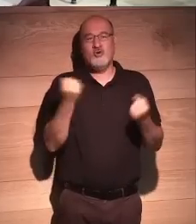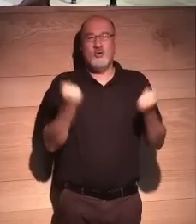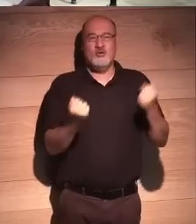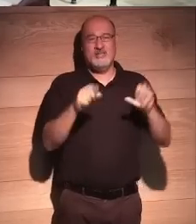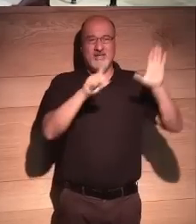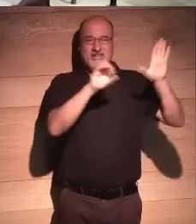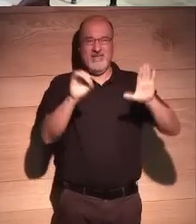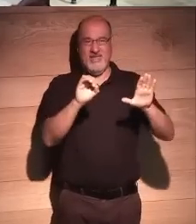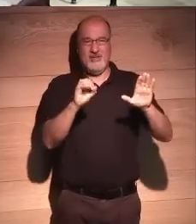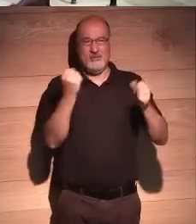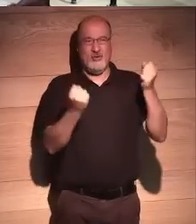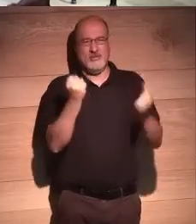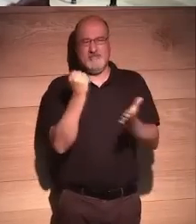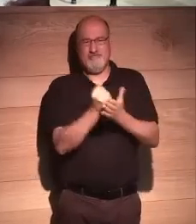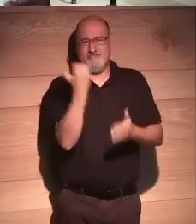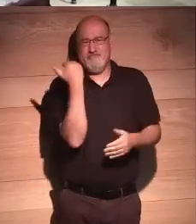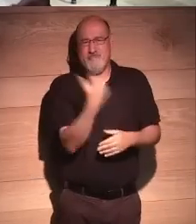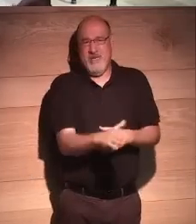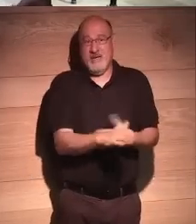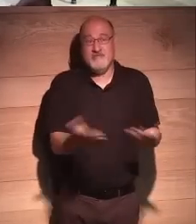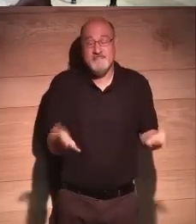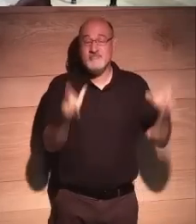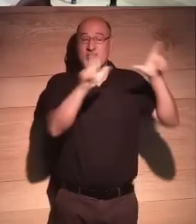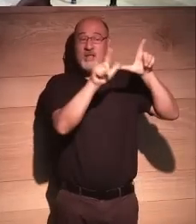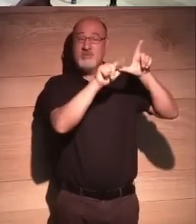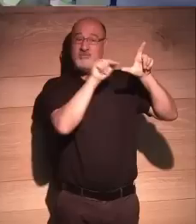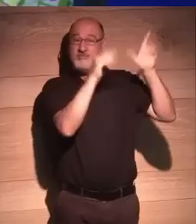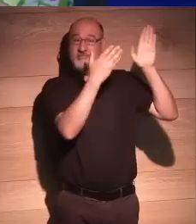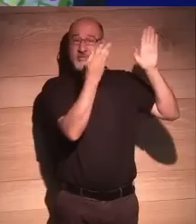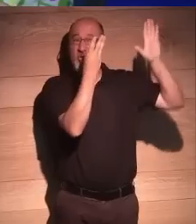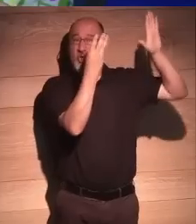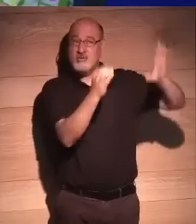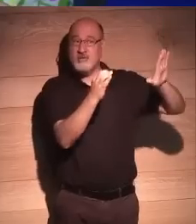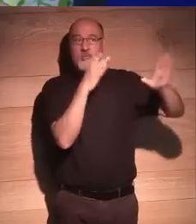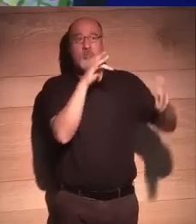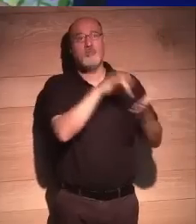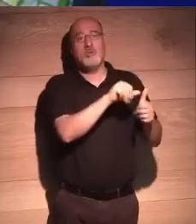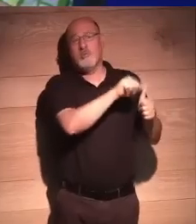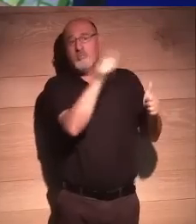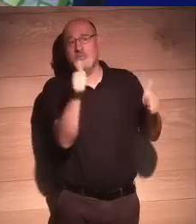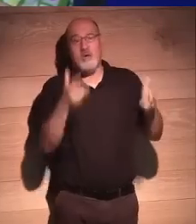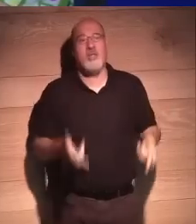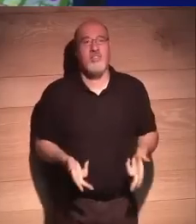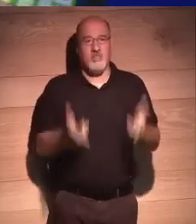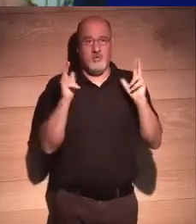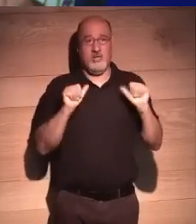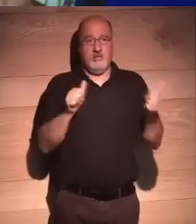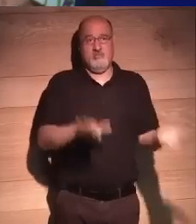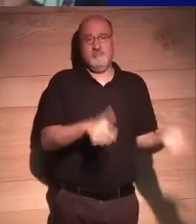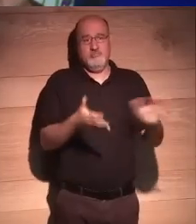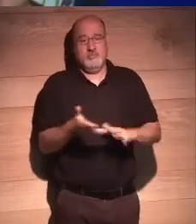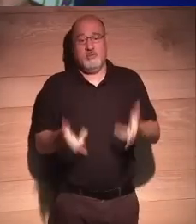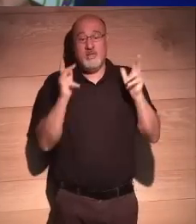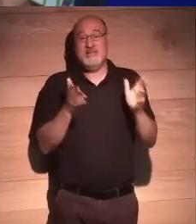malo. La televisión de los 80, no. Yo creo que fue la televisión, una vez en la democracia, la más libre de todas para los que trabajamos